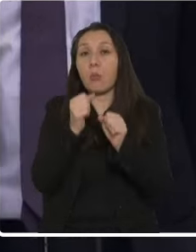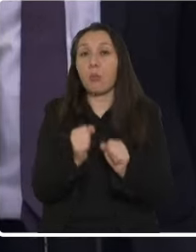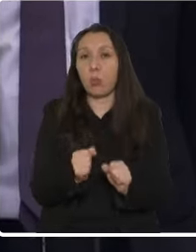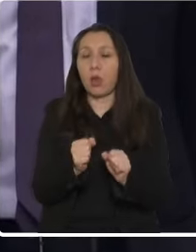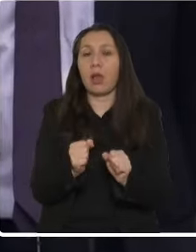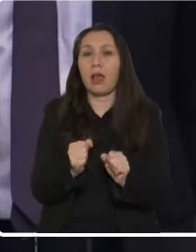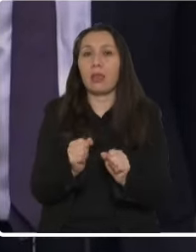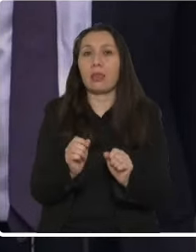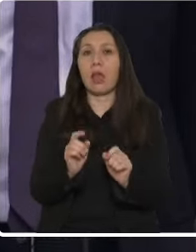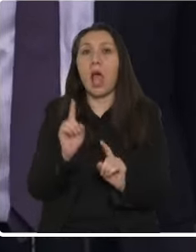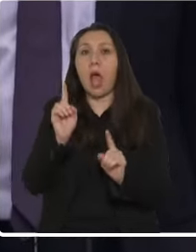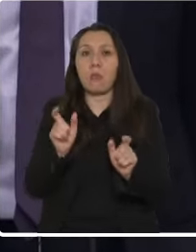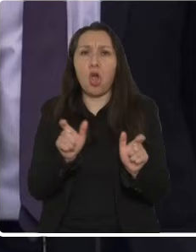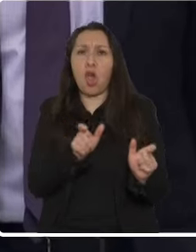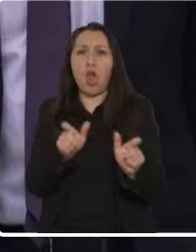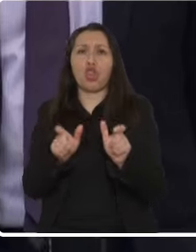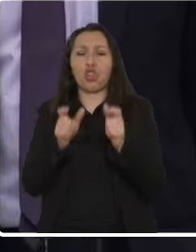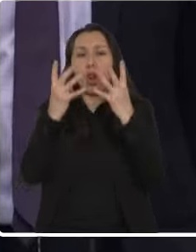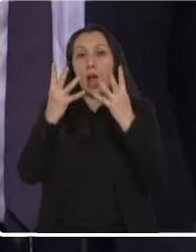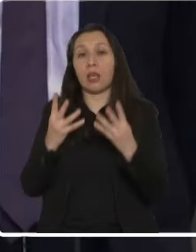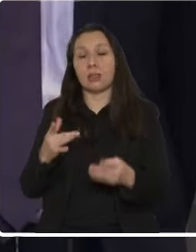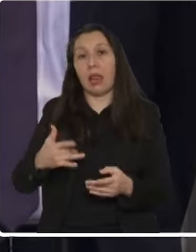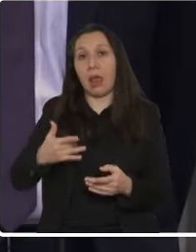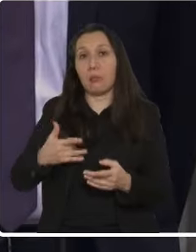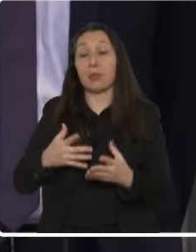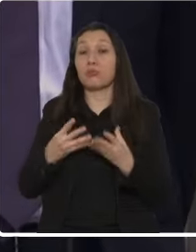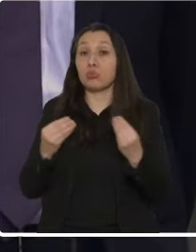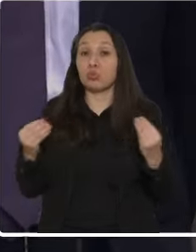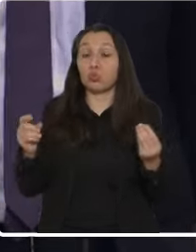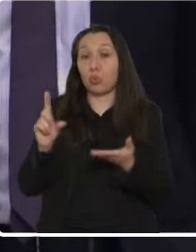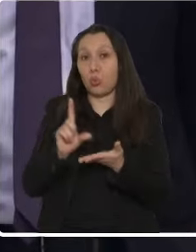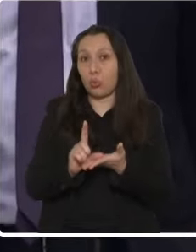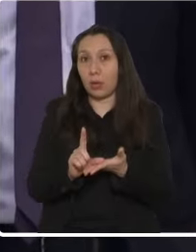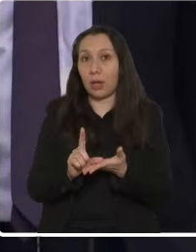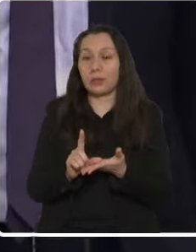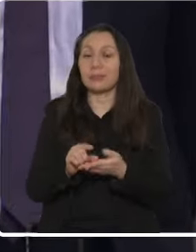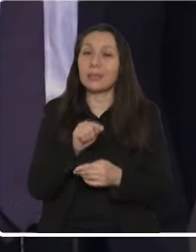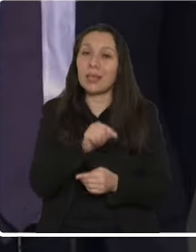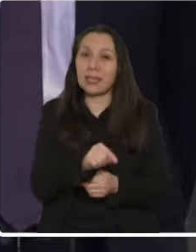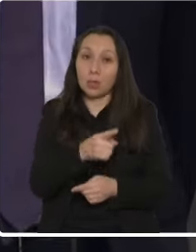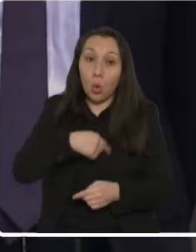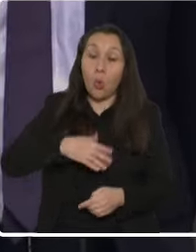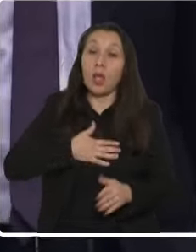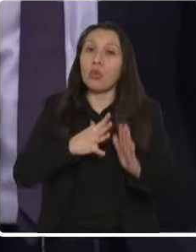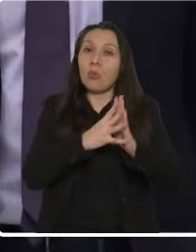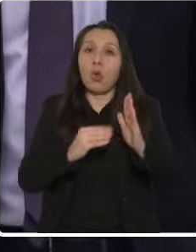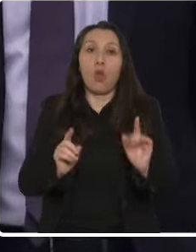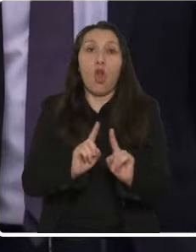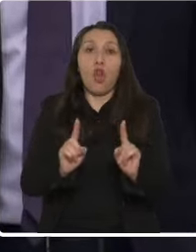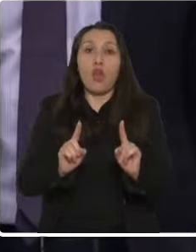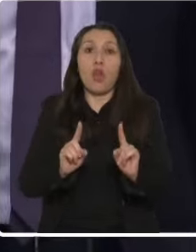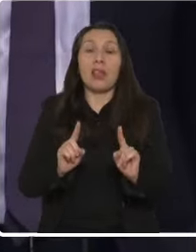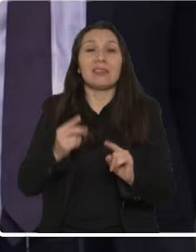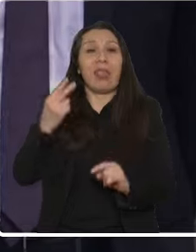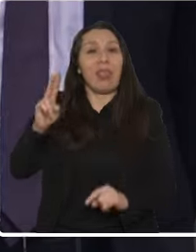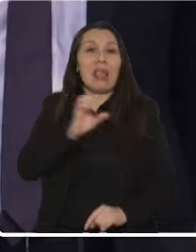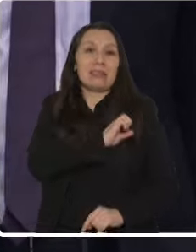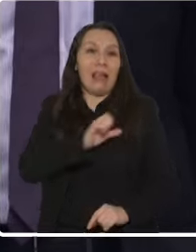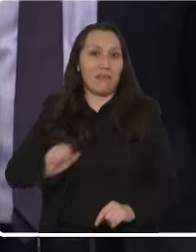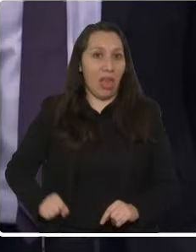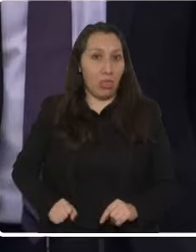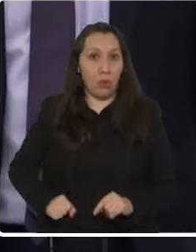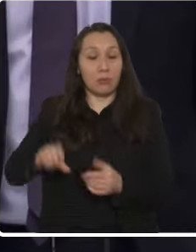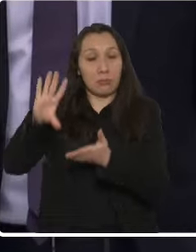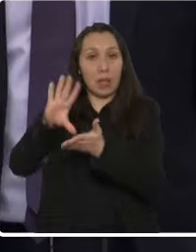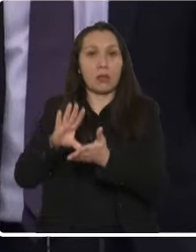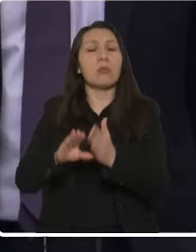de que puedan tomar control de esos penales, como lamentablemente ha sucedido en muchos lugares. Para eso, nuestro modelo no es el modelo salvadoreño, pero es